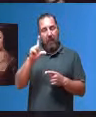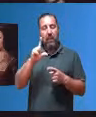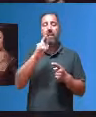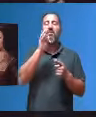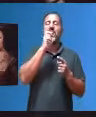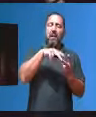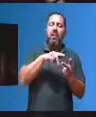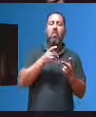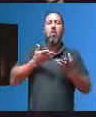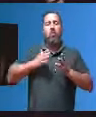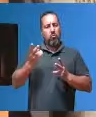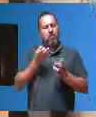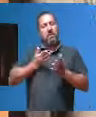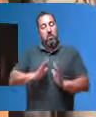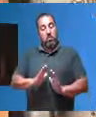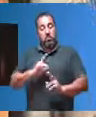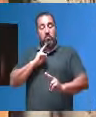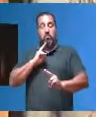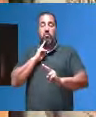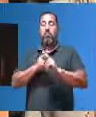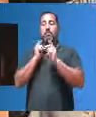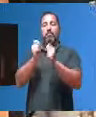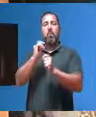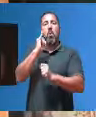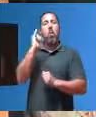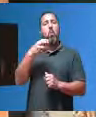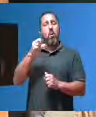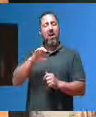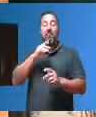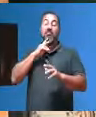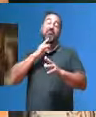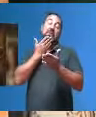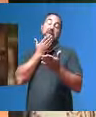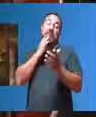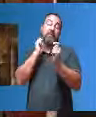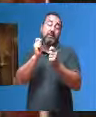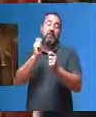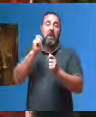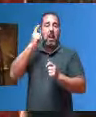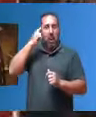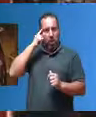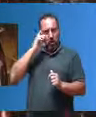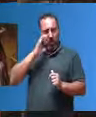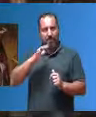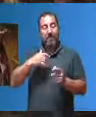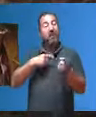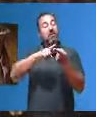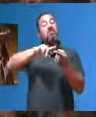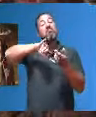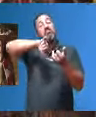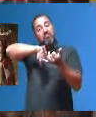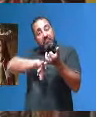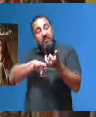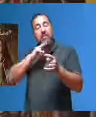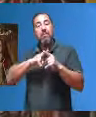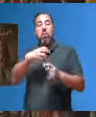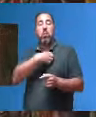Isabel y Fernando tuvieron una hija a la que llamaron Juana, conocida como la Loca, que se casó en 1506 con el duque de